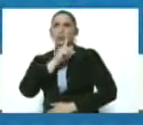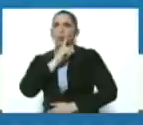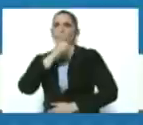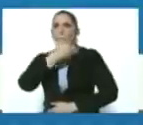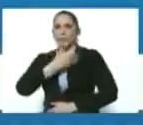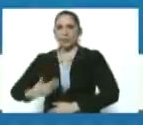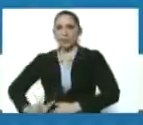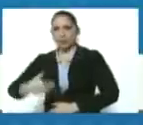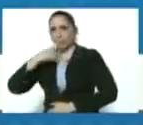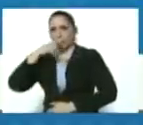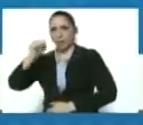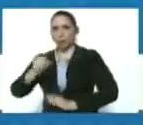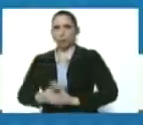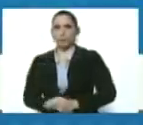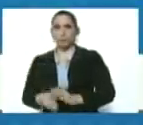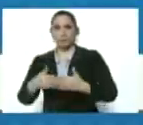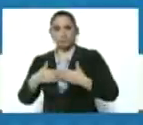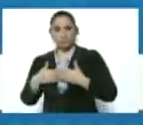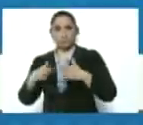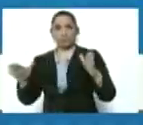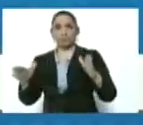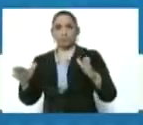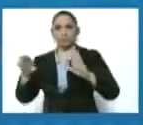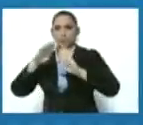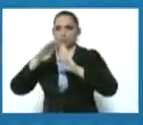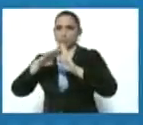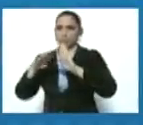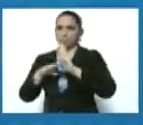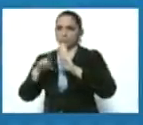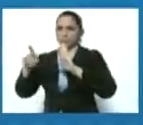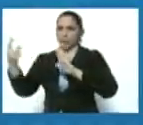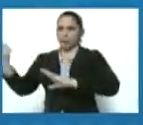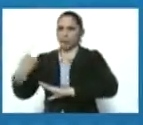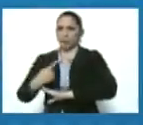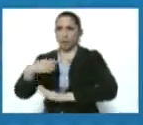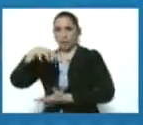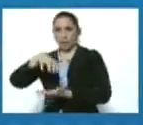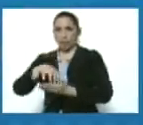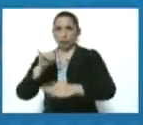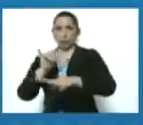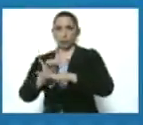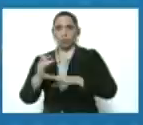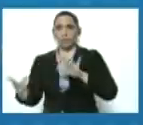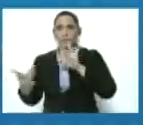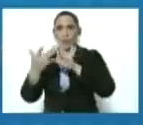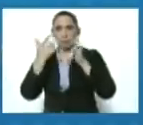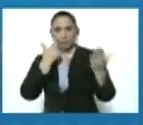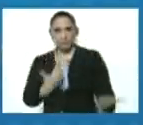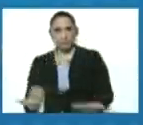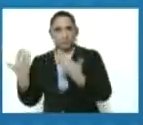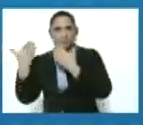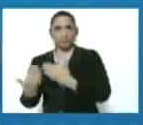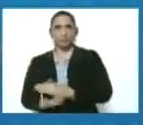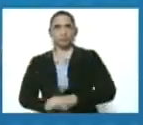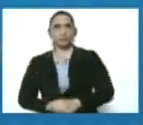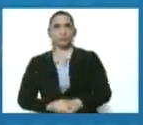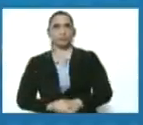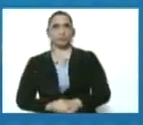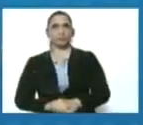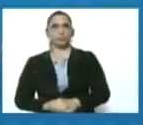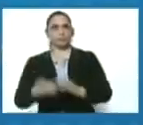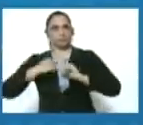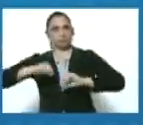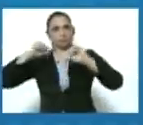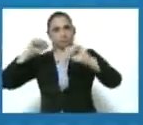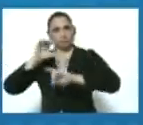nicolás maduro es garantizando las medidas que usted ha dictado desde sucre retornamos entre pases hasta llaves que viva la